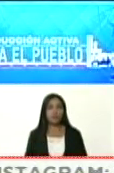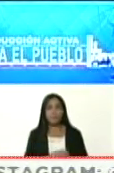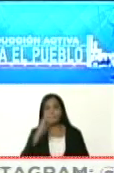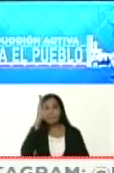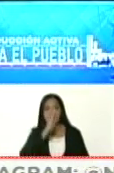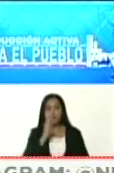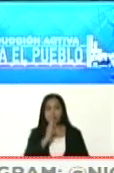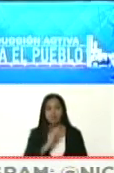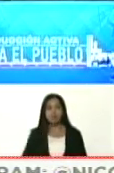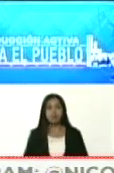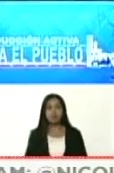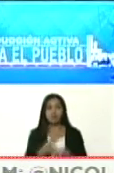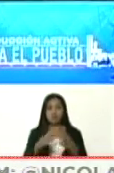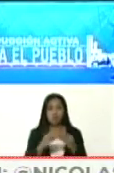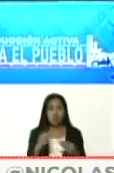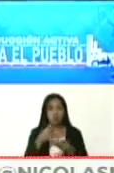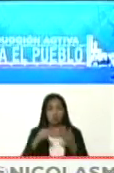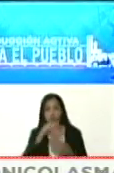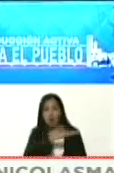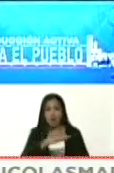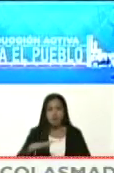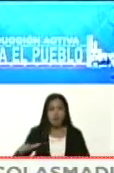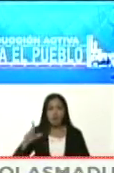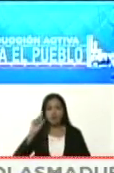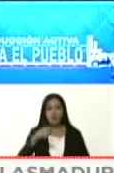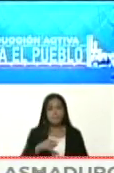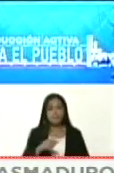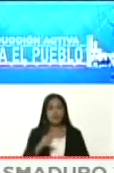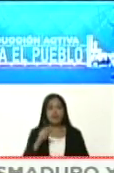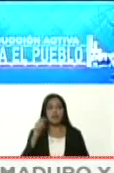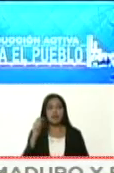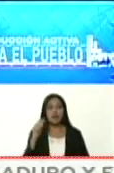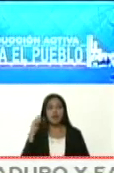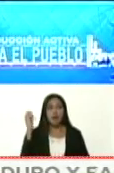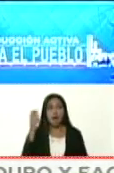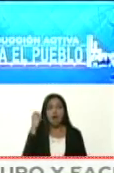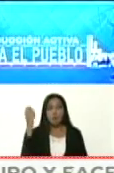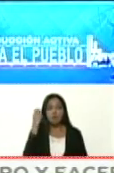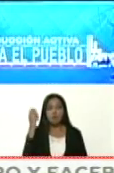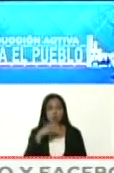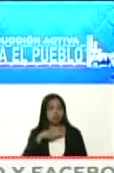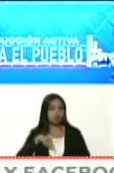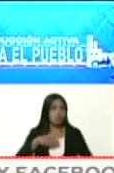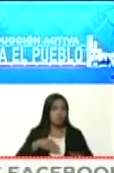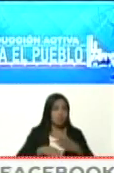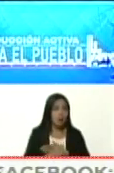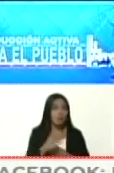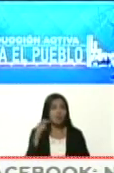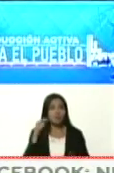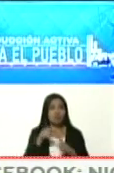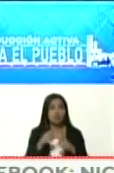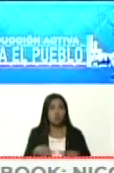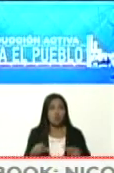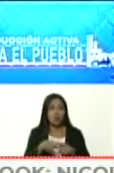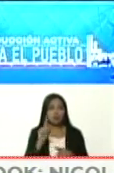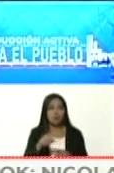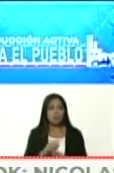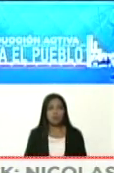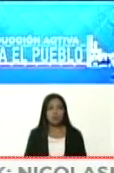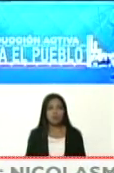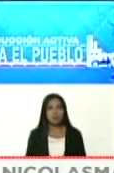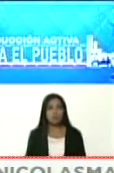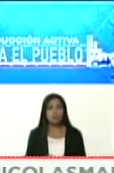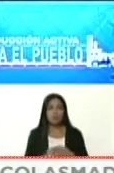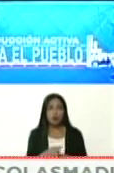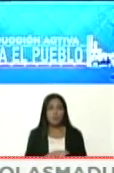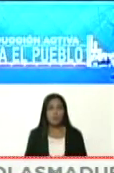Barinas, todo el llano y Apure, produciendo. Entonces nos vamos directo de Guanare, nos